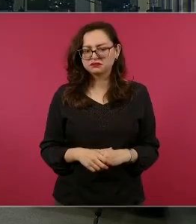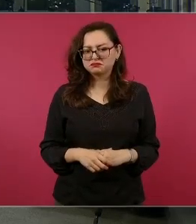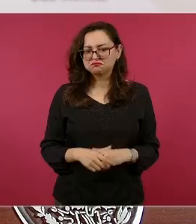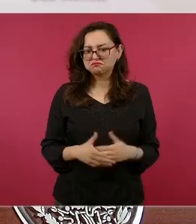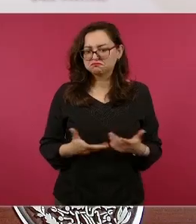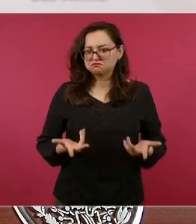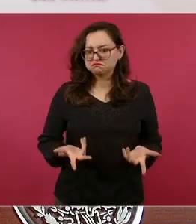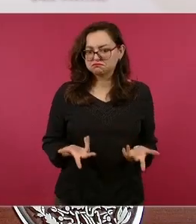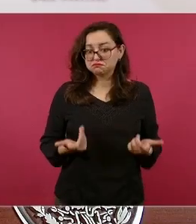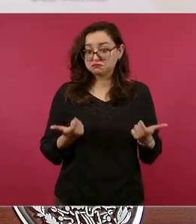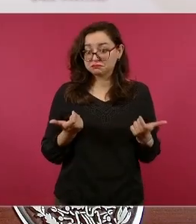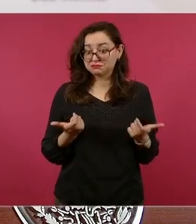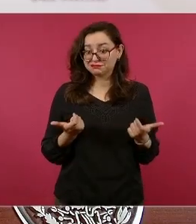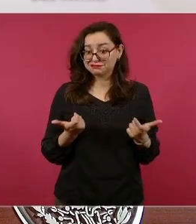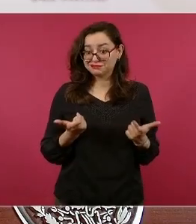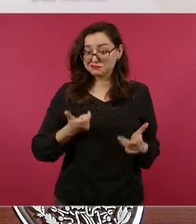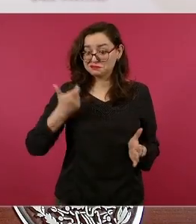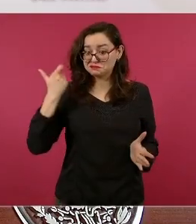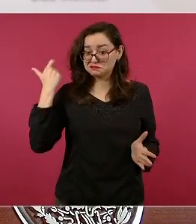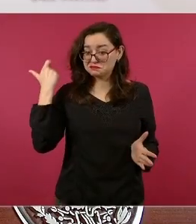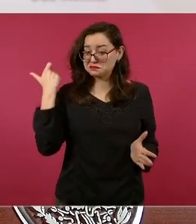con los costos